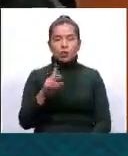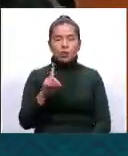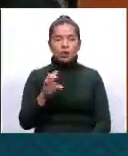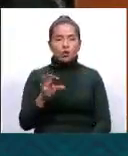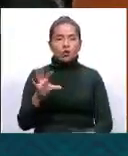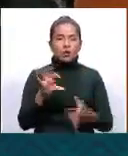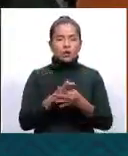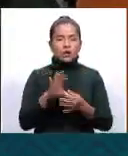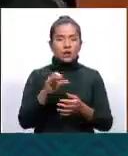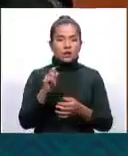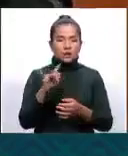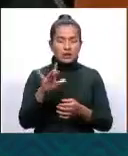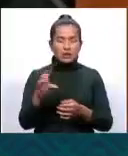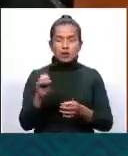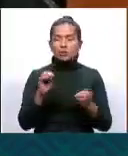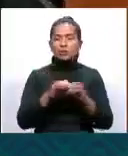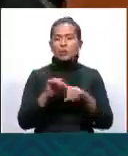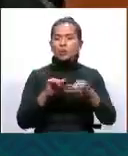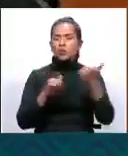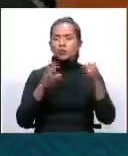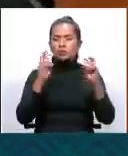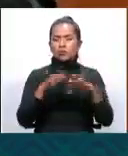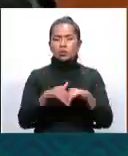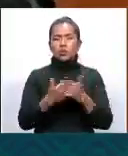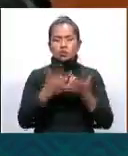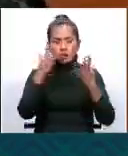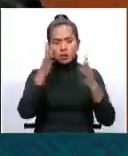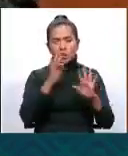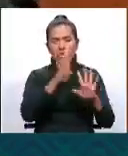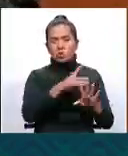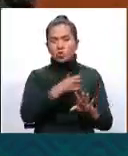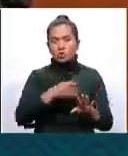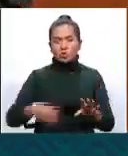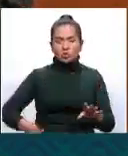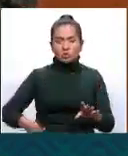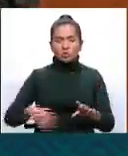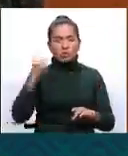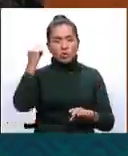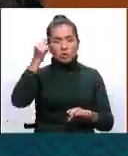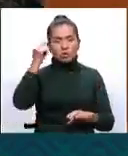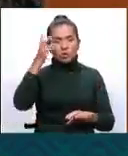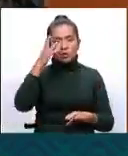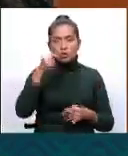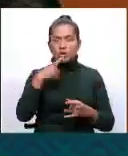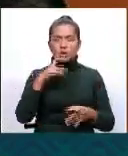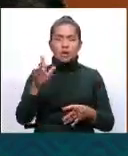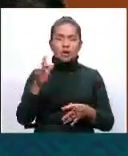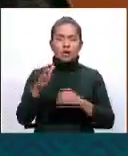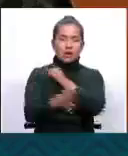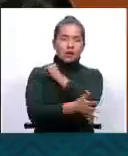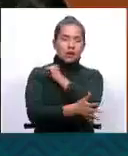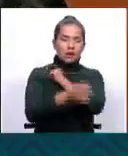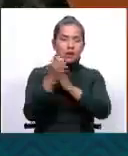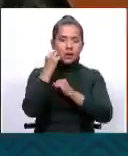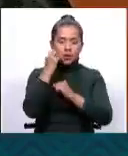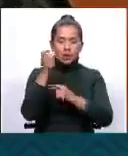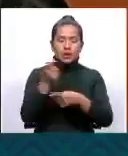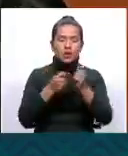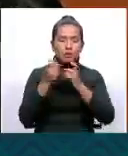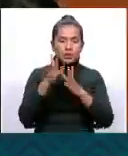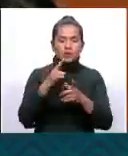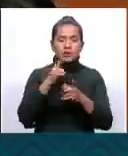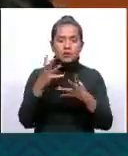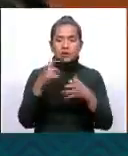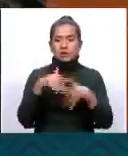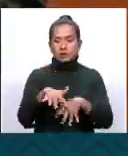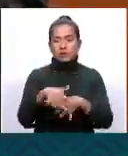lado, ministra, ¿cuál es la posición que el gobierno va a asumir sobre los anuncios de cabildos de parte de los cocaleros, de parte de los gremiales en La Paz y